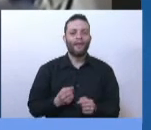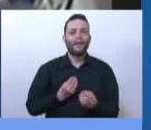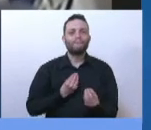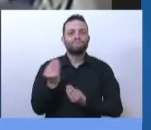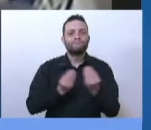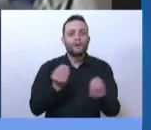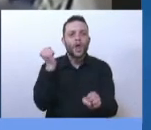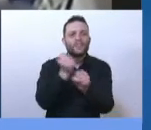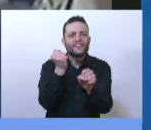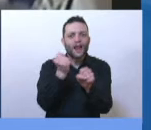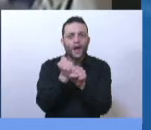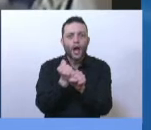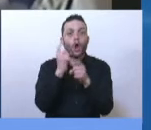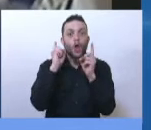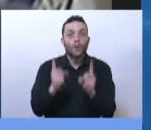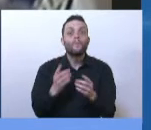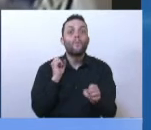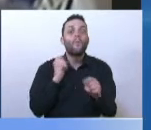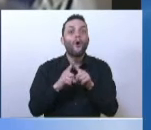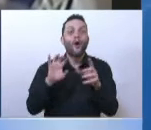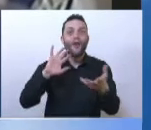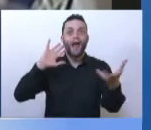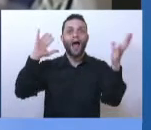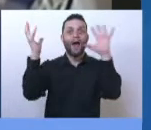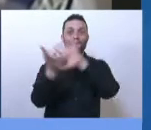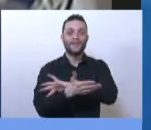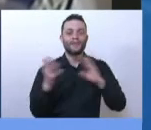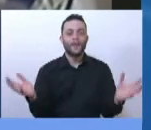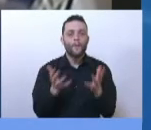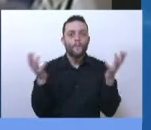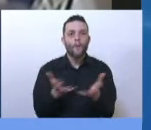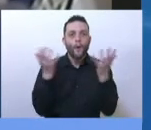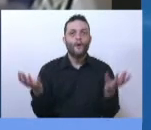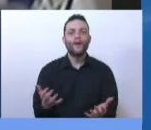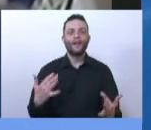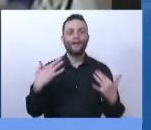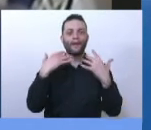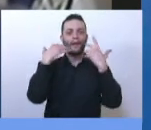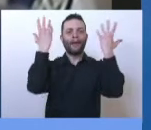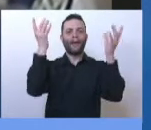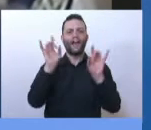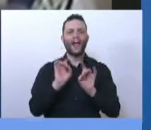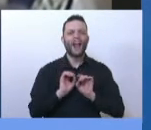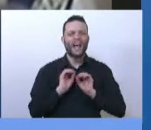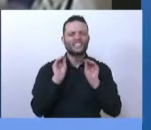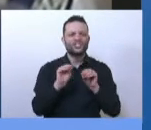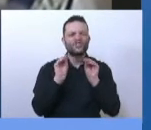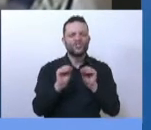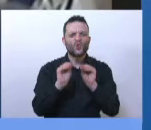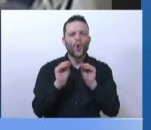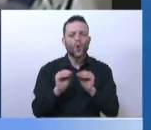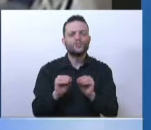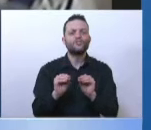materia ambiental promoviendo la disminución de gases de efecto invernadero. Esos cambios eran necesarios